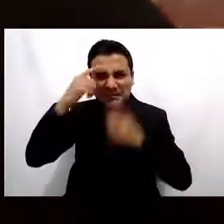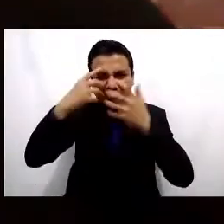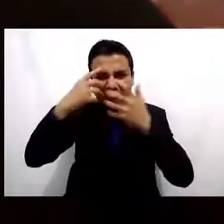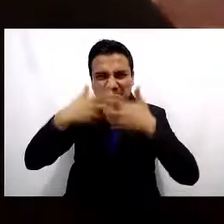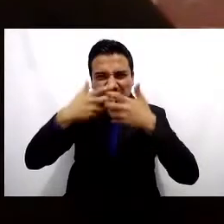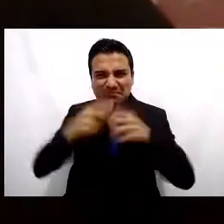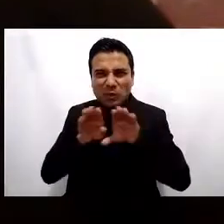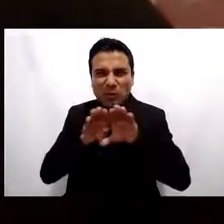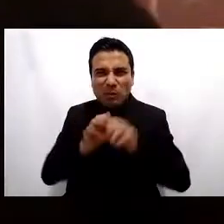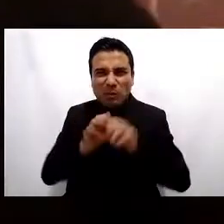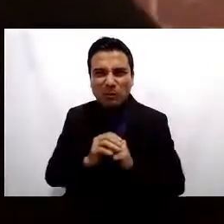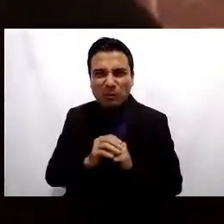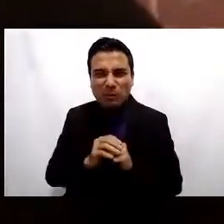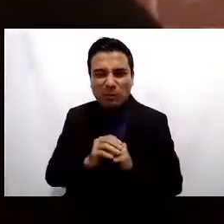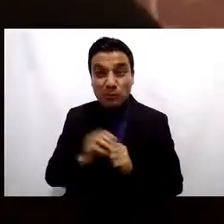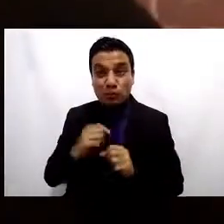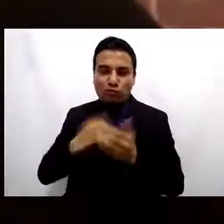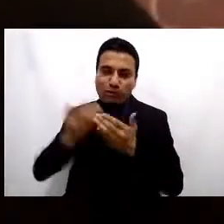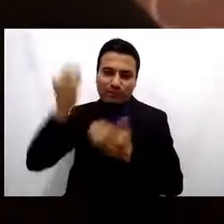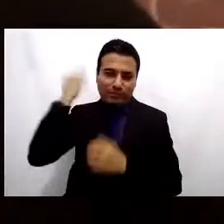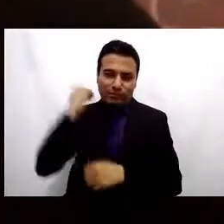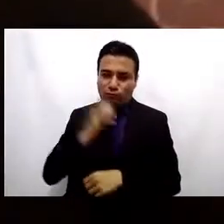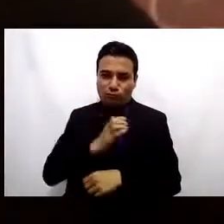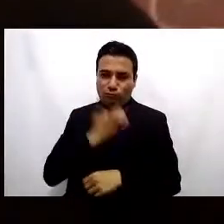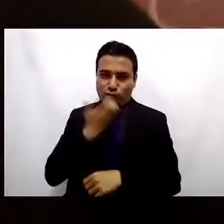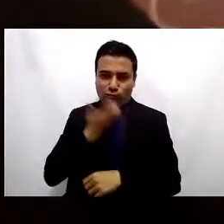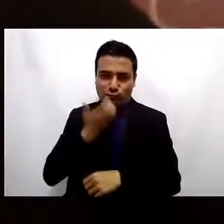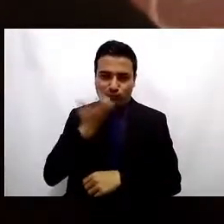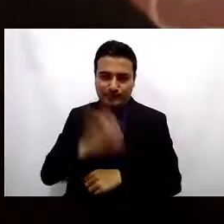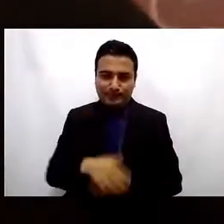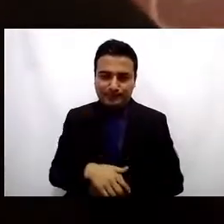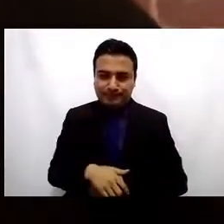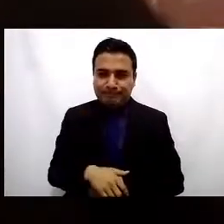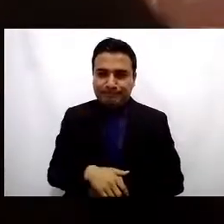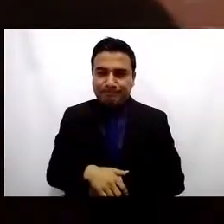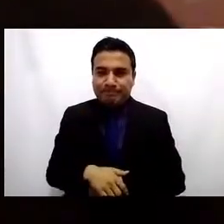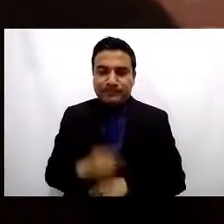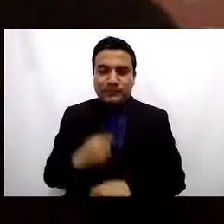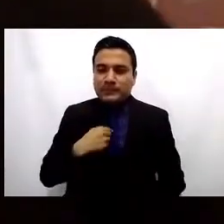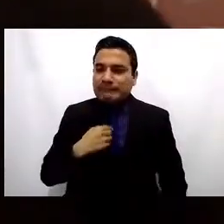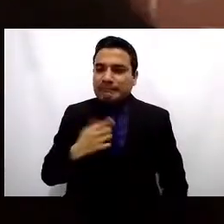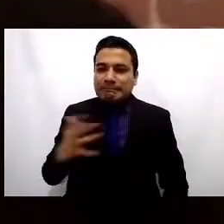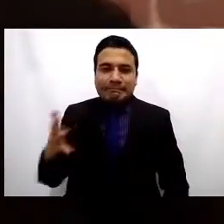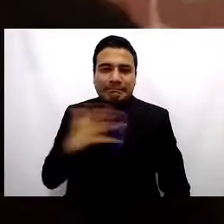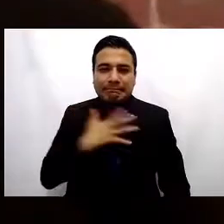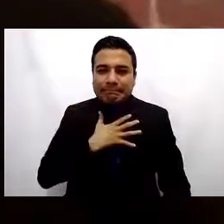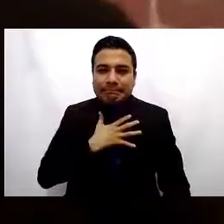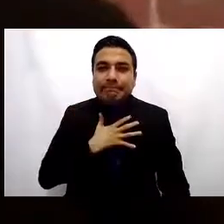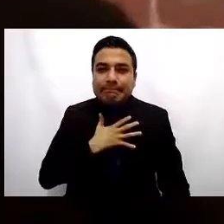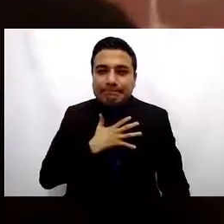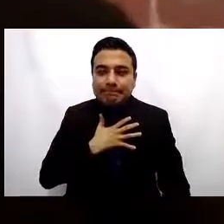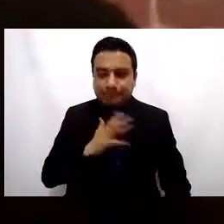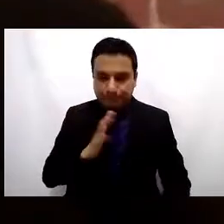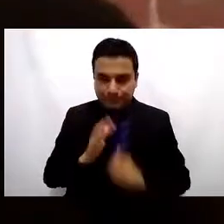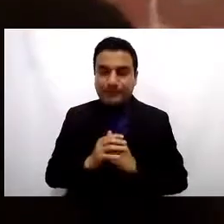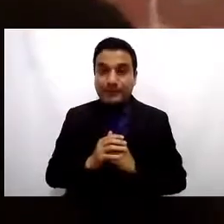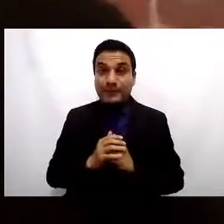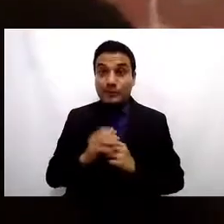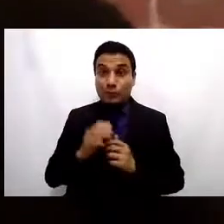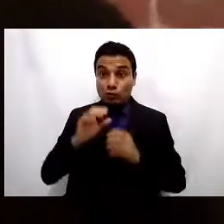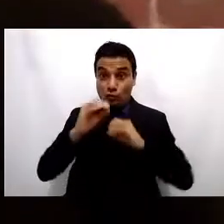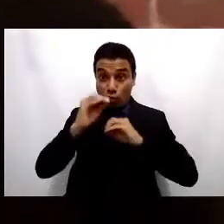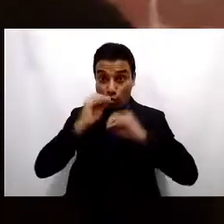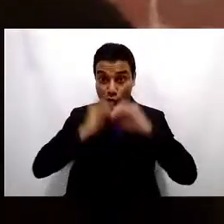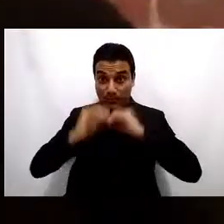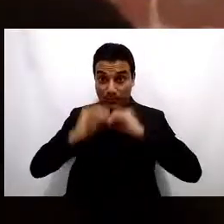años practico una actividad que me apasiona, que es la de, después de hacer el montaje de mis obras, hacer